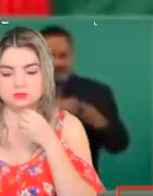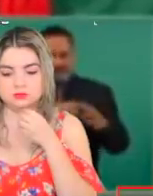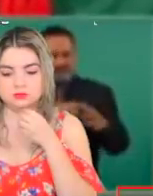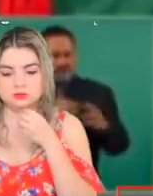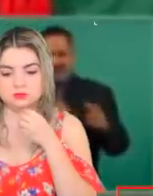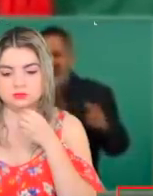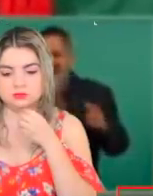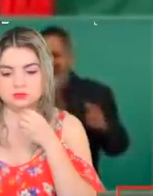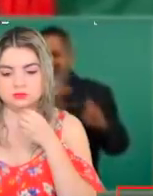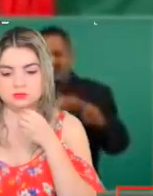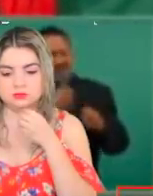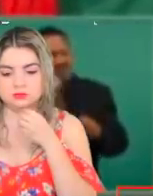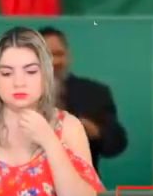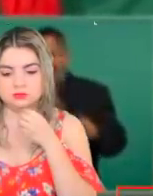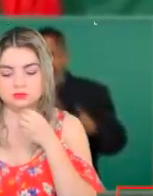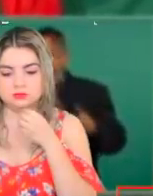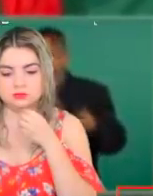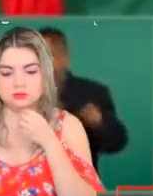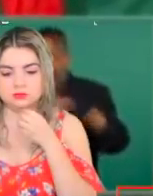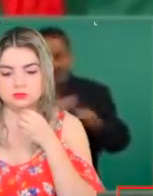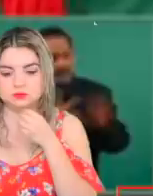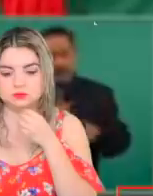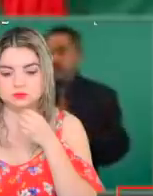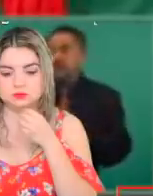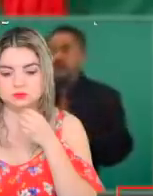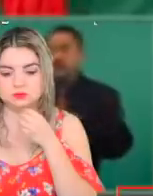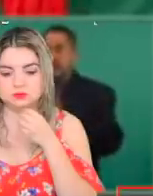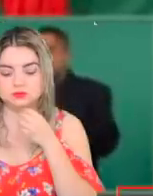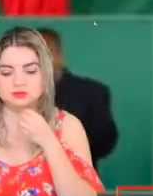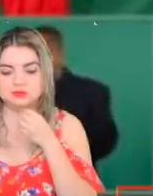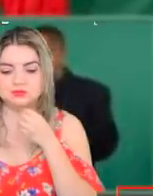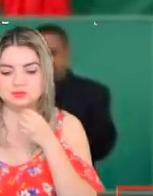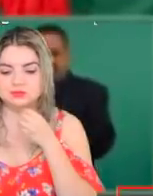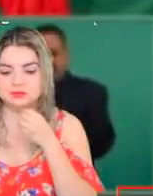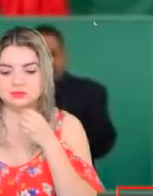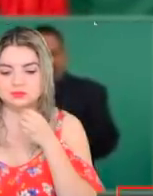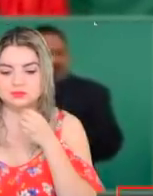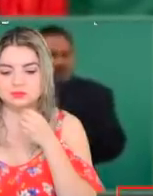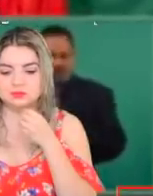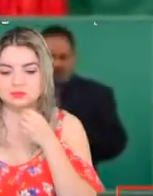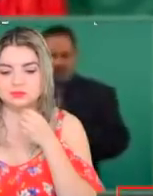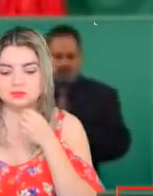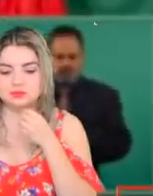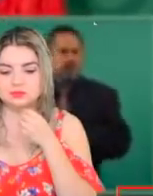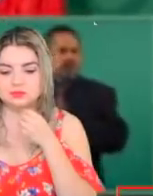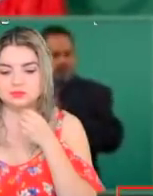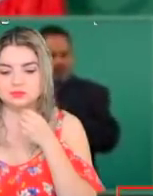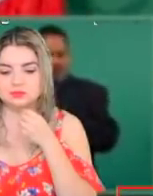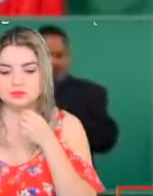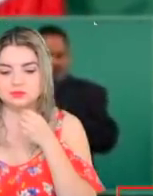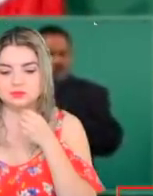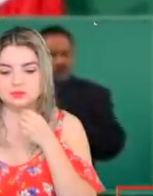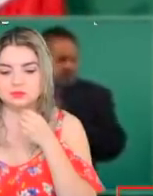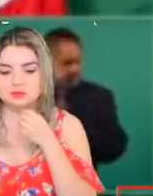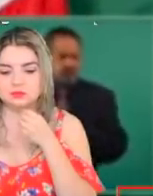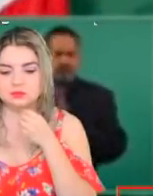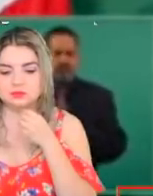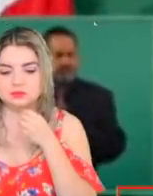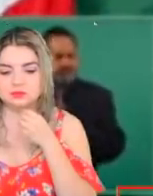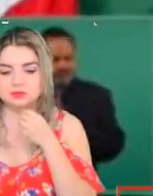se equivocan por completo. El pueblo se equivoca menos. Entonces, hay que